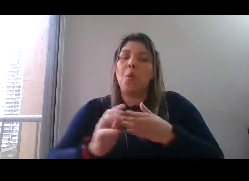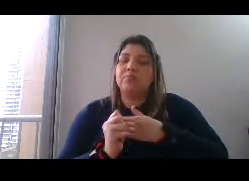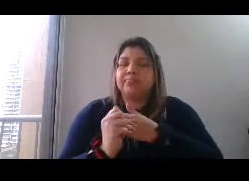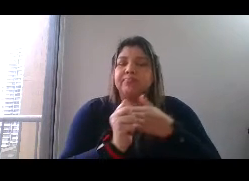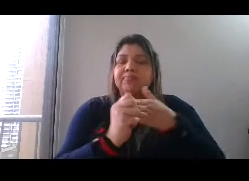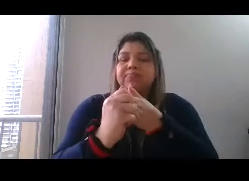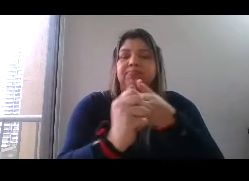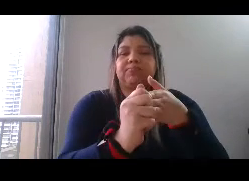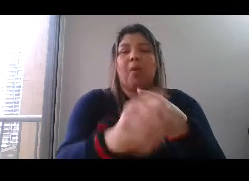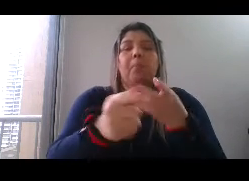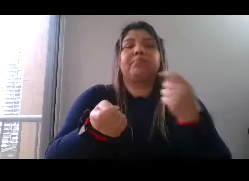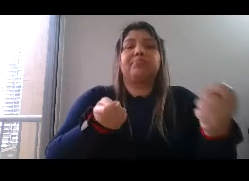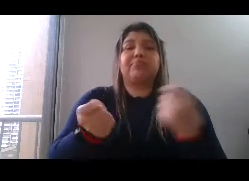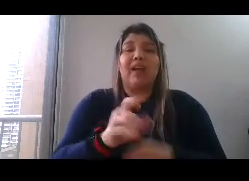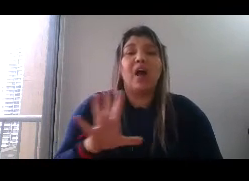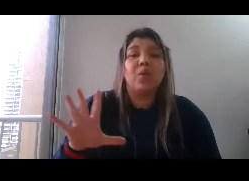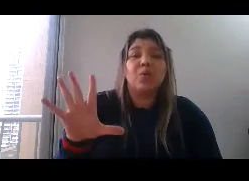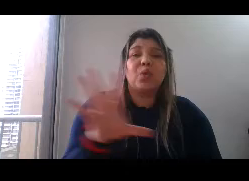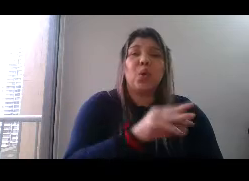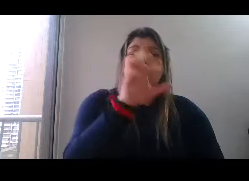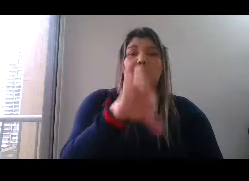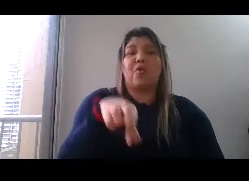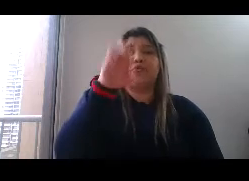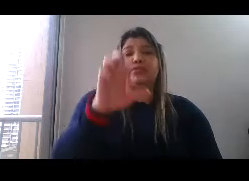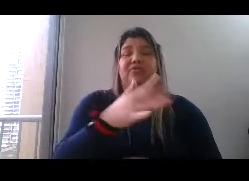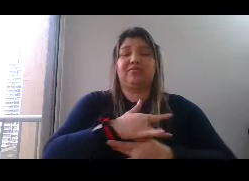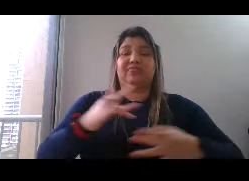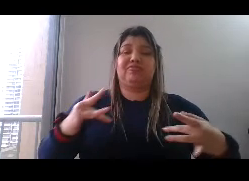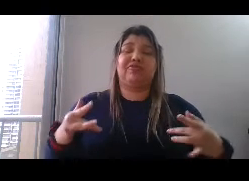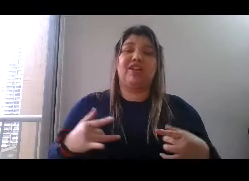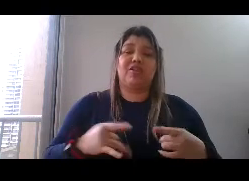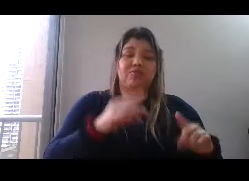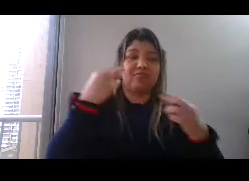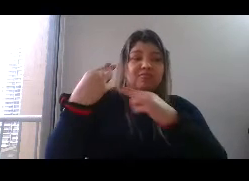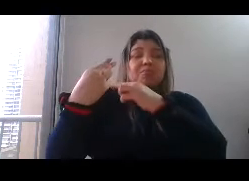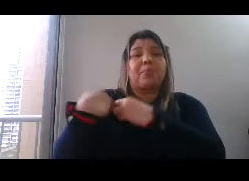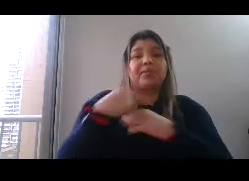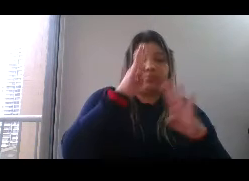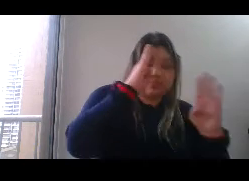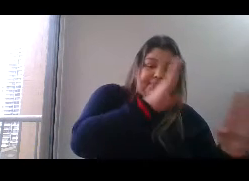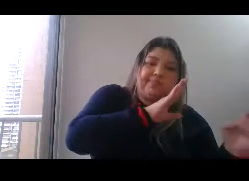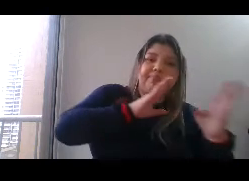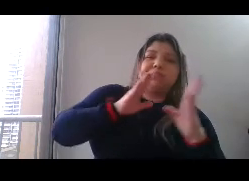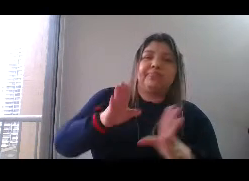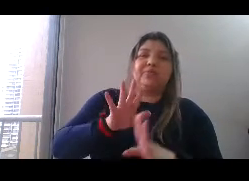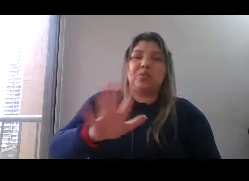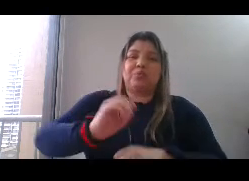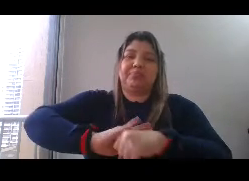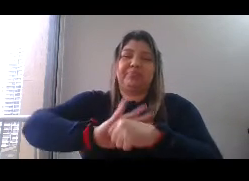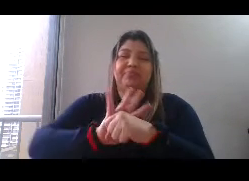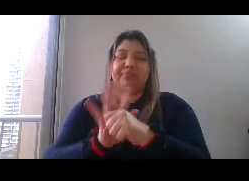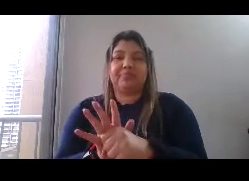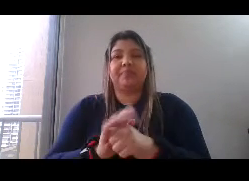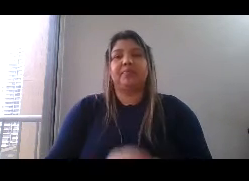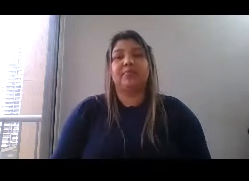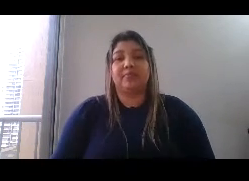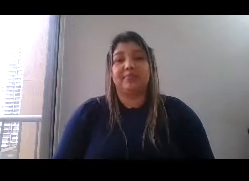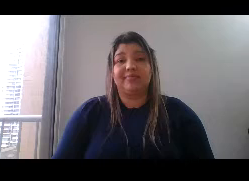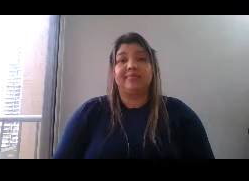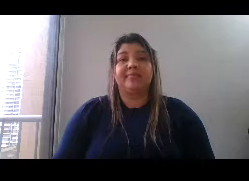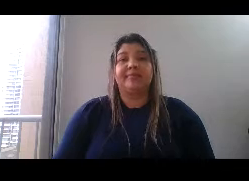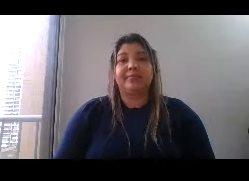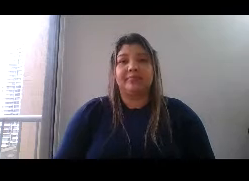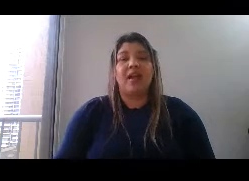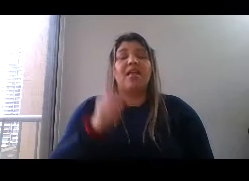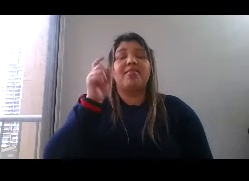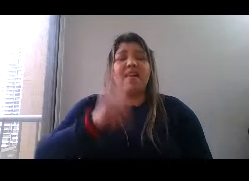todos los profesionales de la salud que son los encargados de atender a estos pacientes. Se debe promover que todos